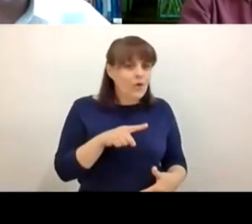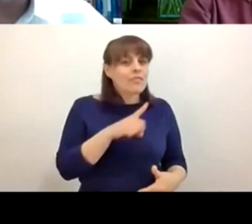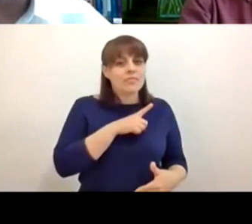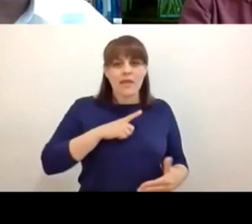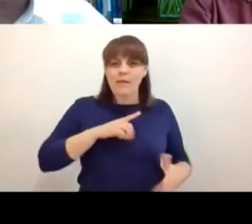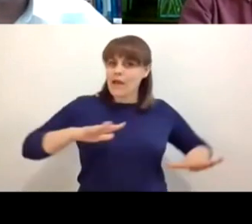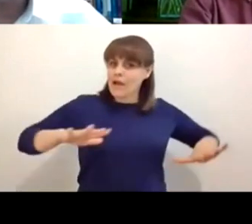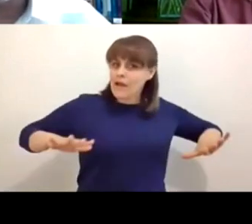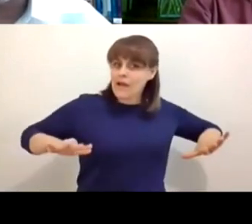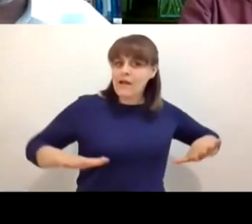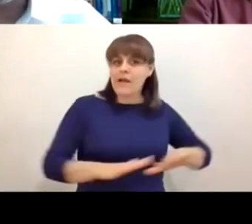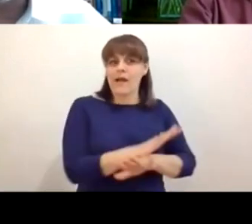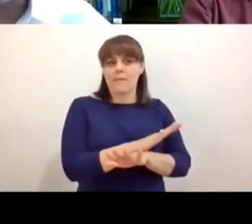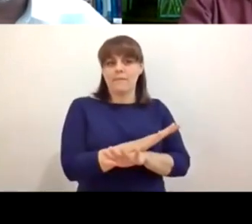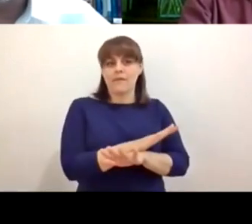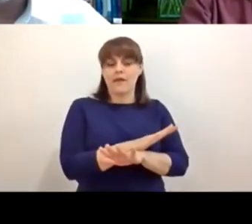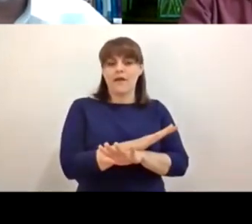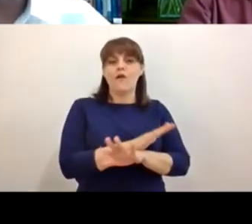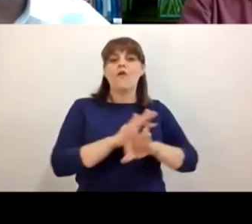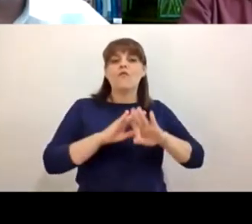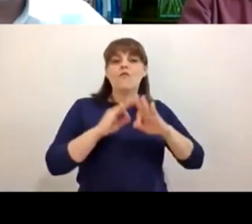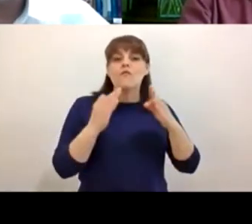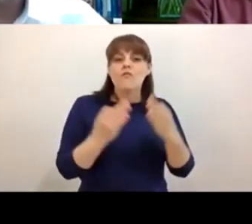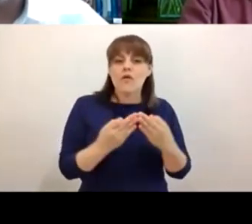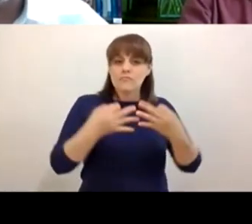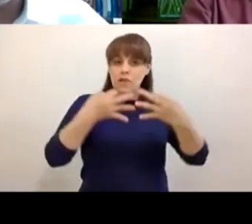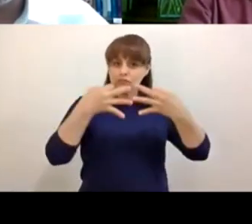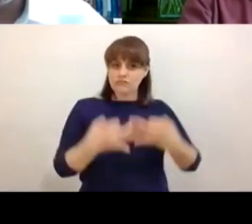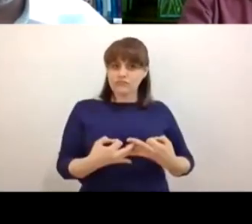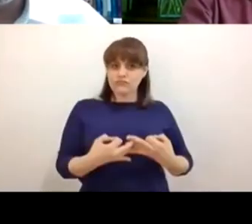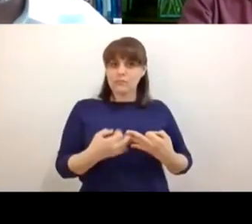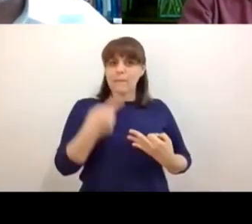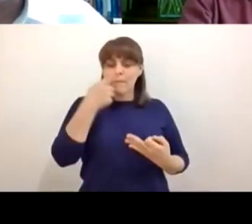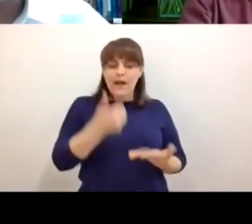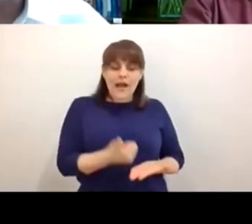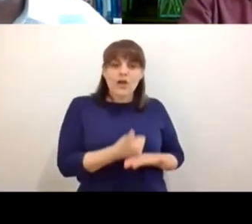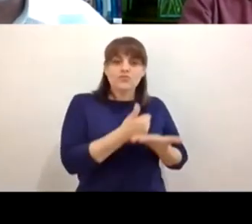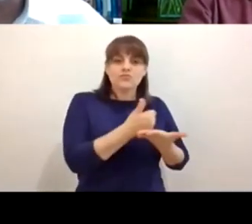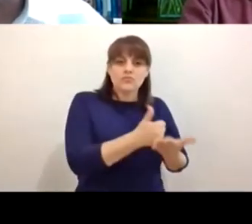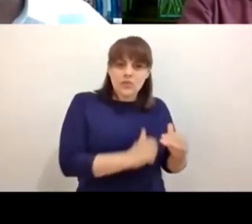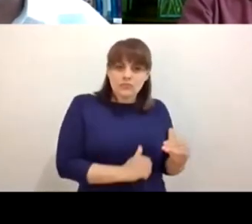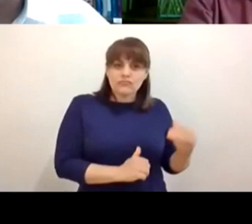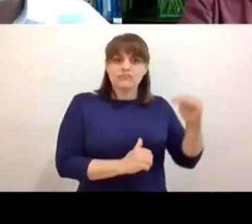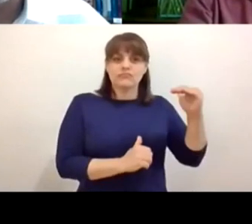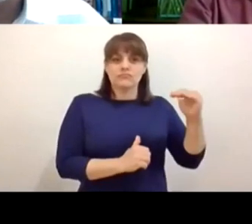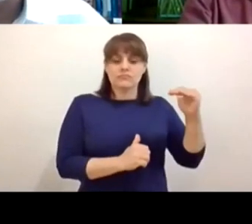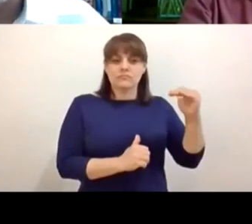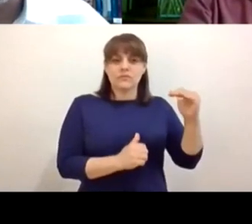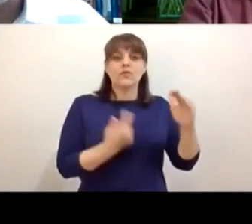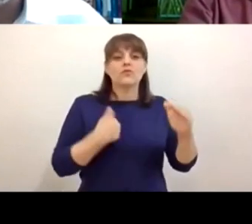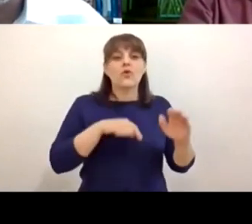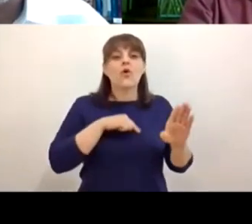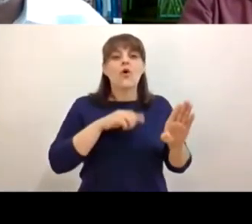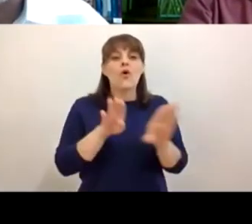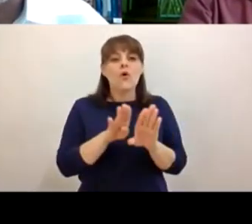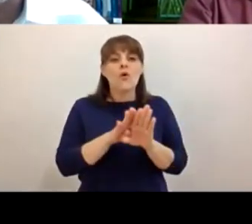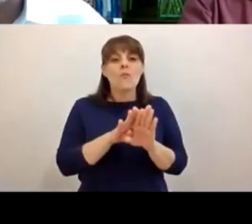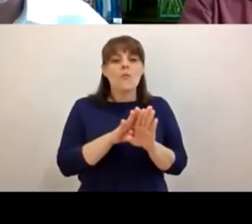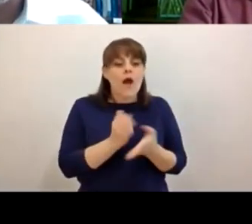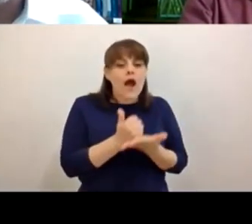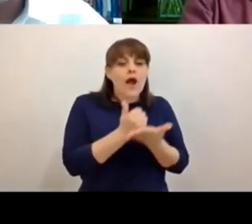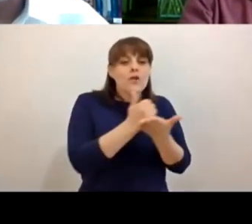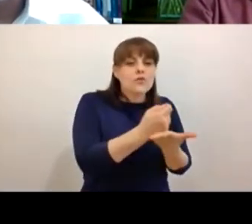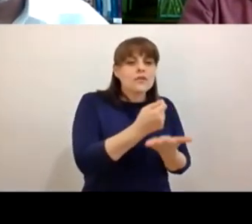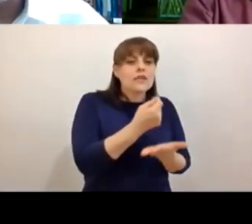un círculo virtuoso formativo, que sea de una manera distinta, que podamos alcanzar estas necesidades de nuestros niños, niños y